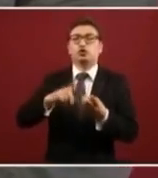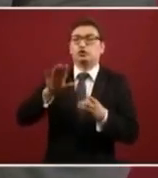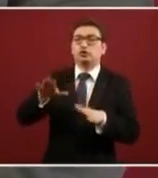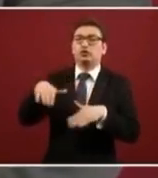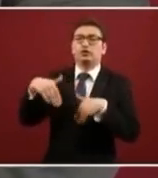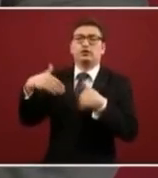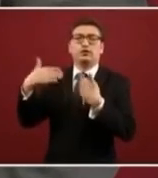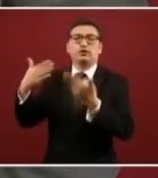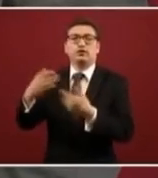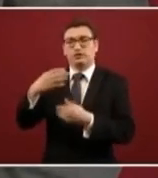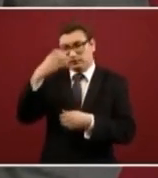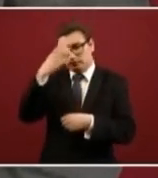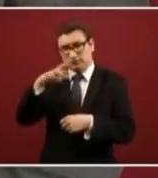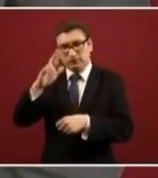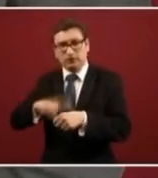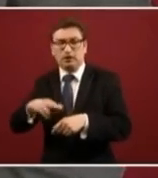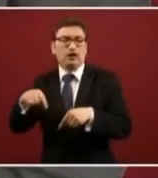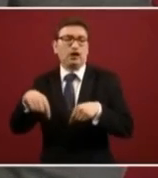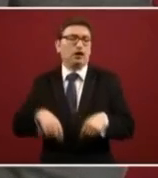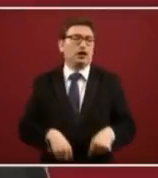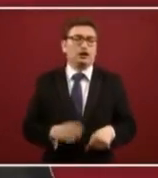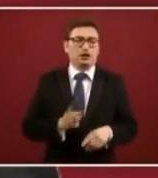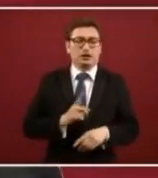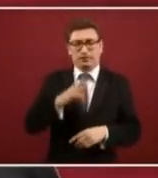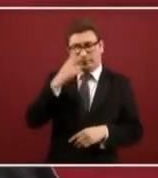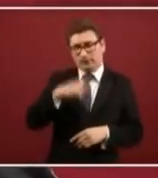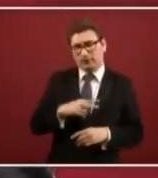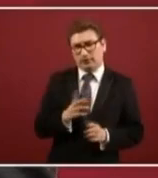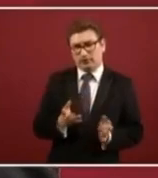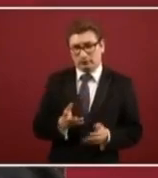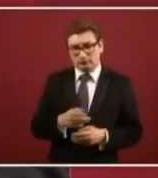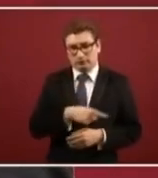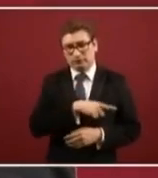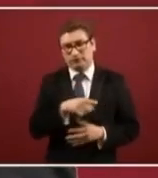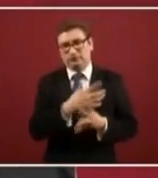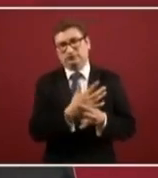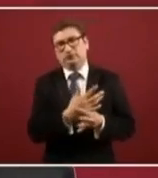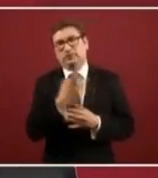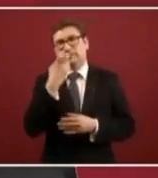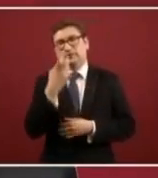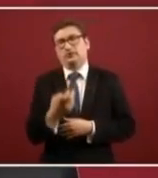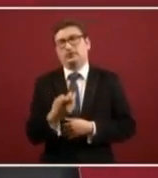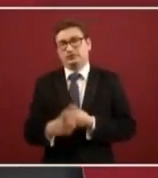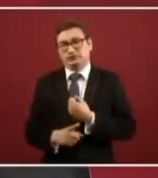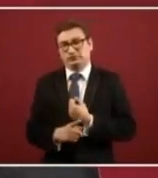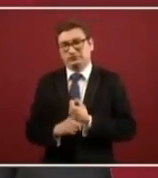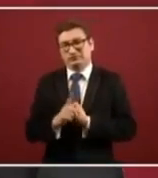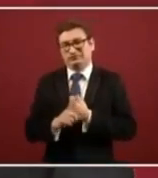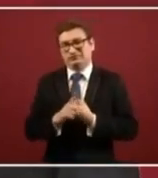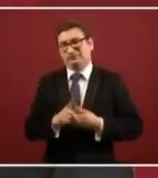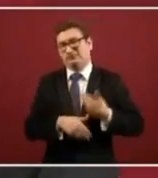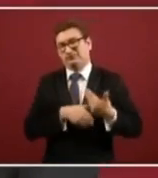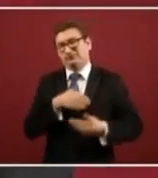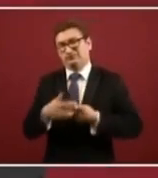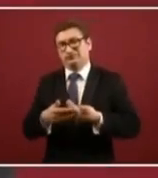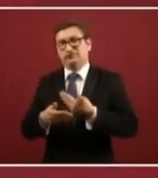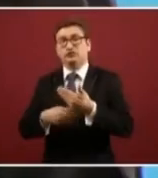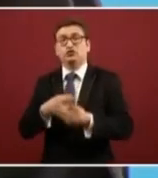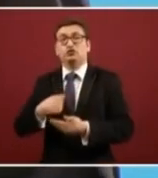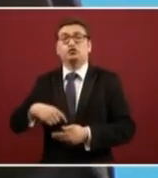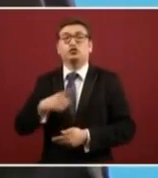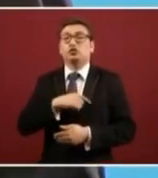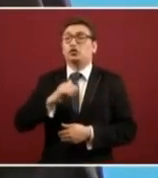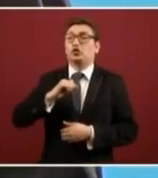que producirlo en México. Pues por eso nos llevaron a esta